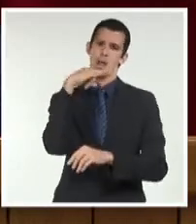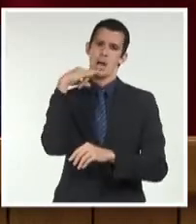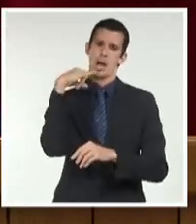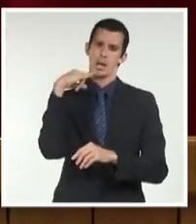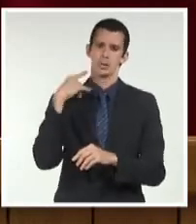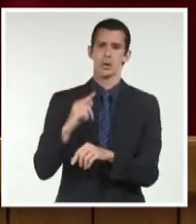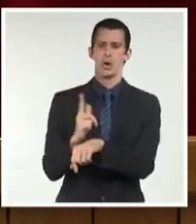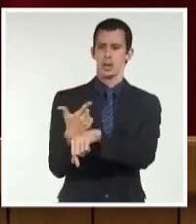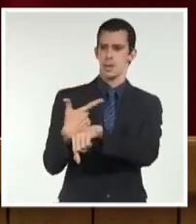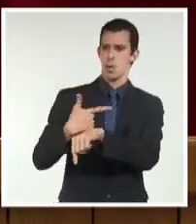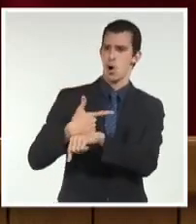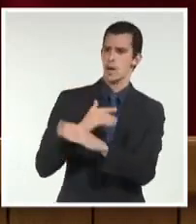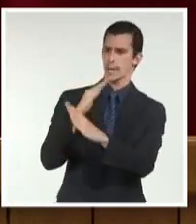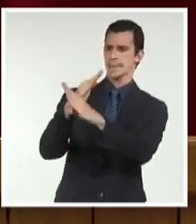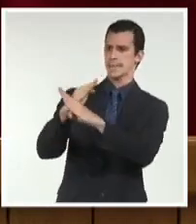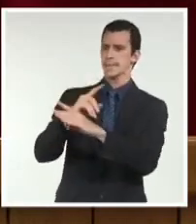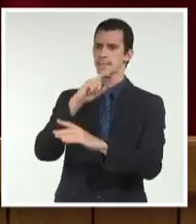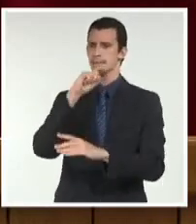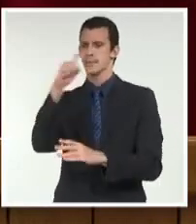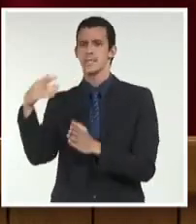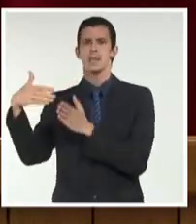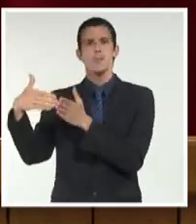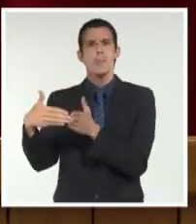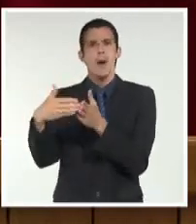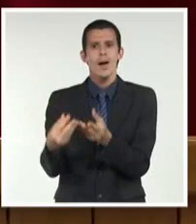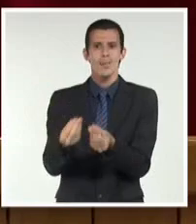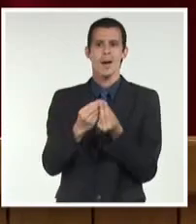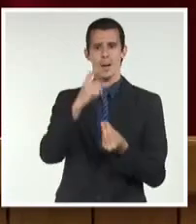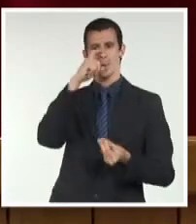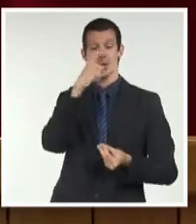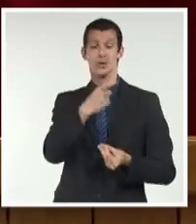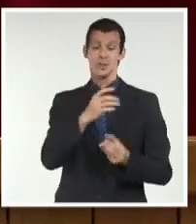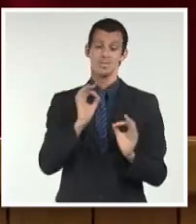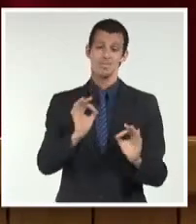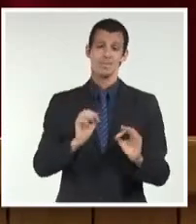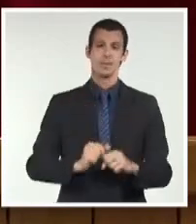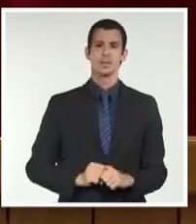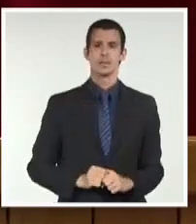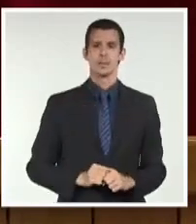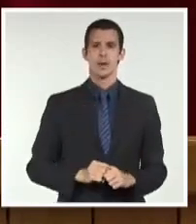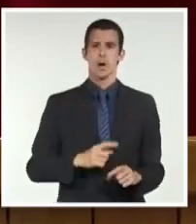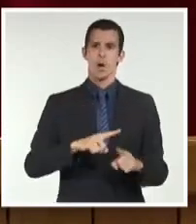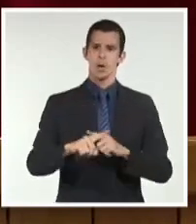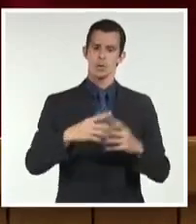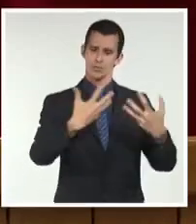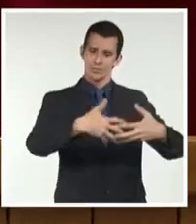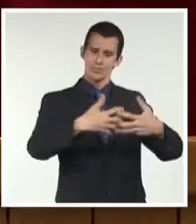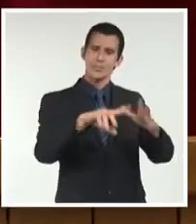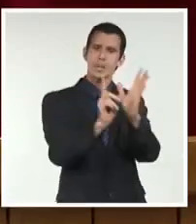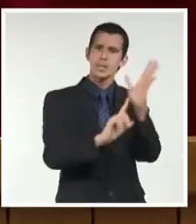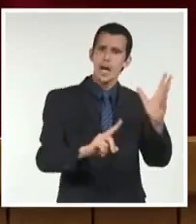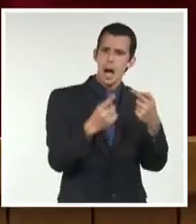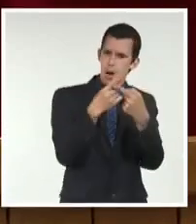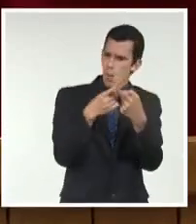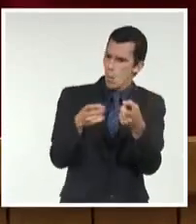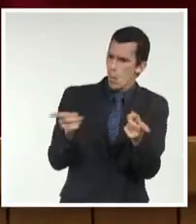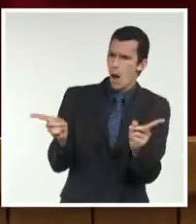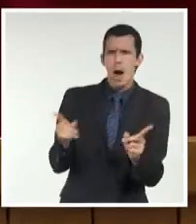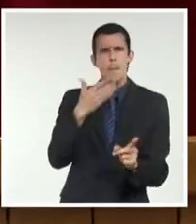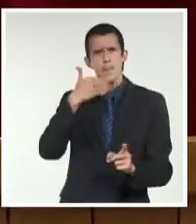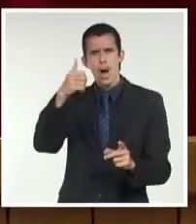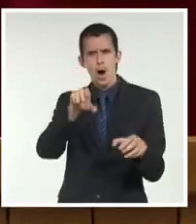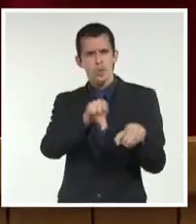abastecimientos, financiamientos en divisas, estabilizar el sistema electroenergético nacional, elevar la producción de